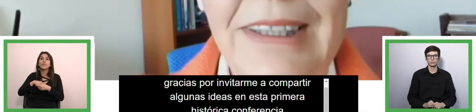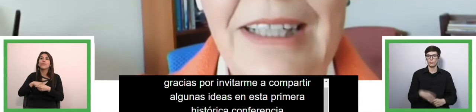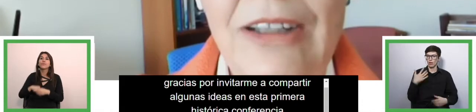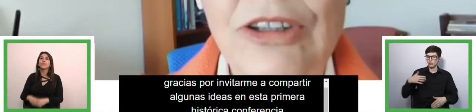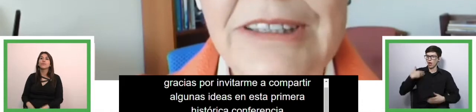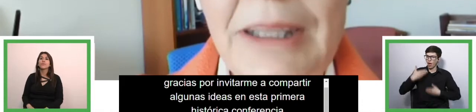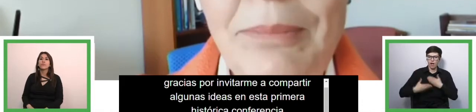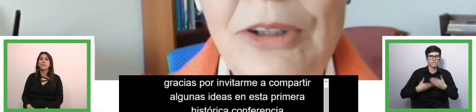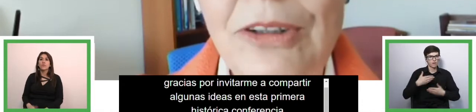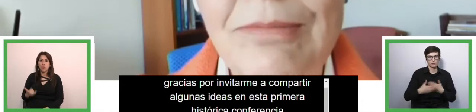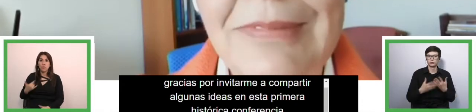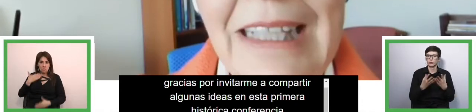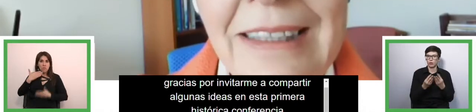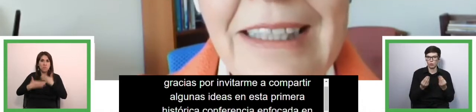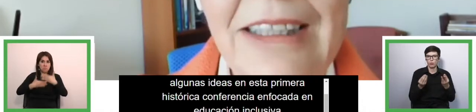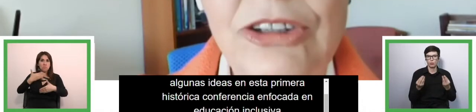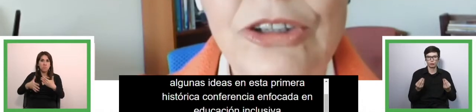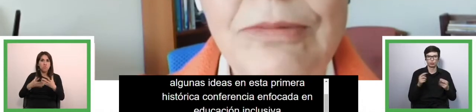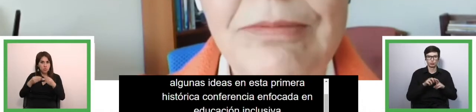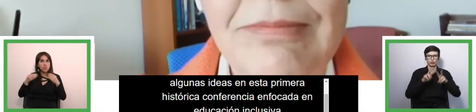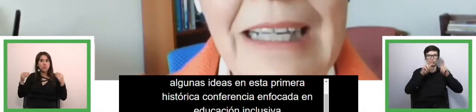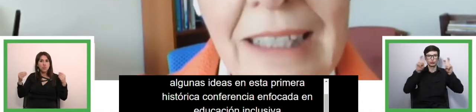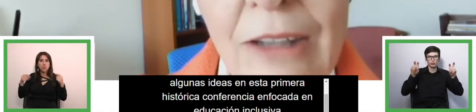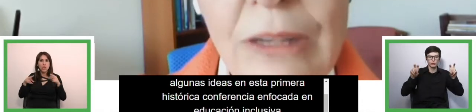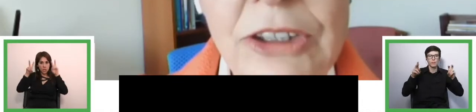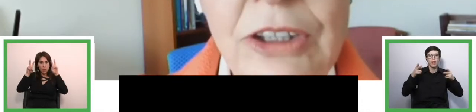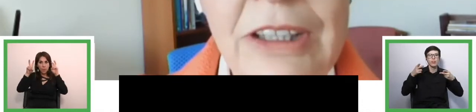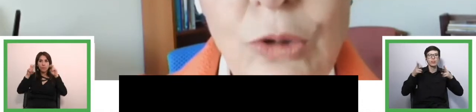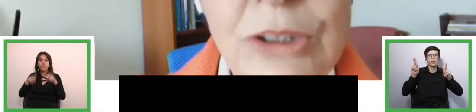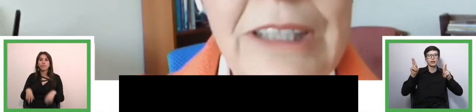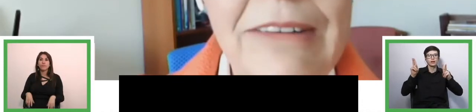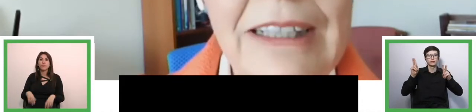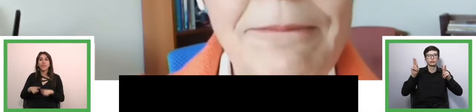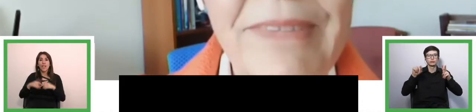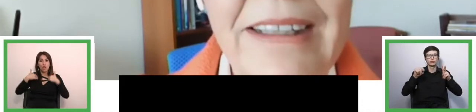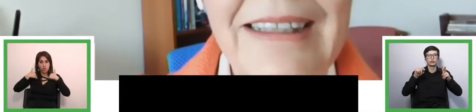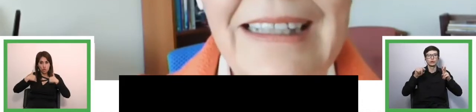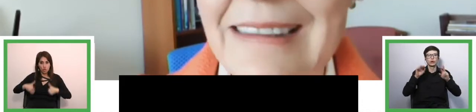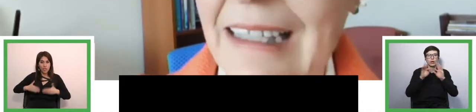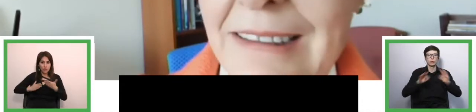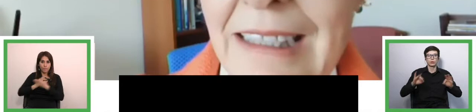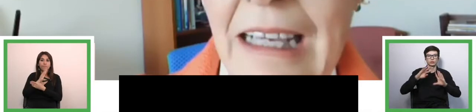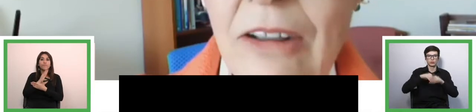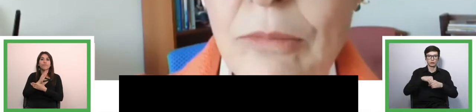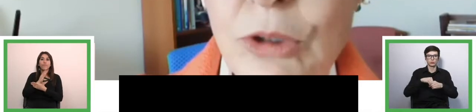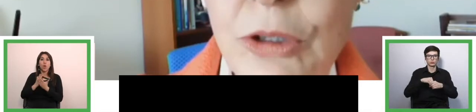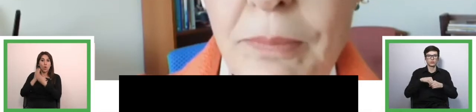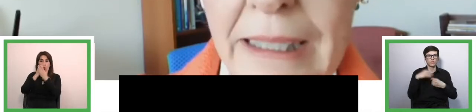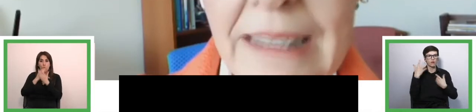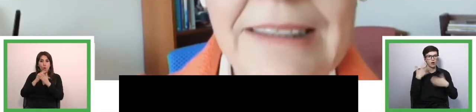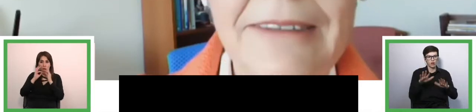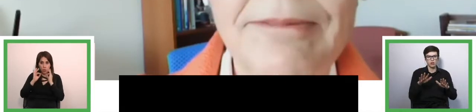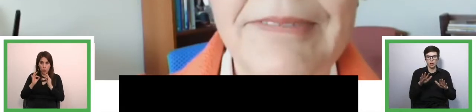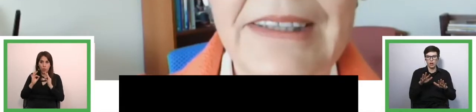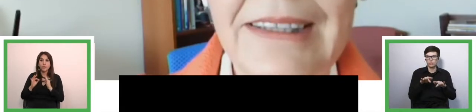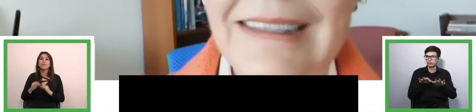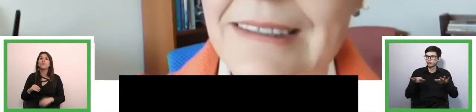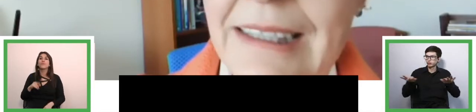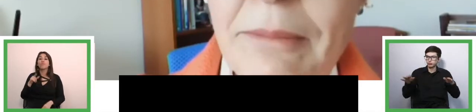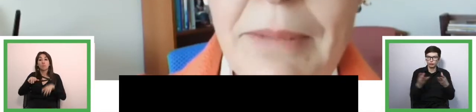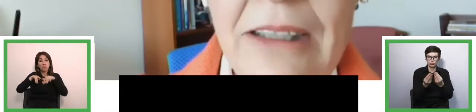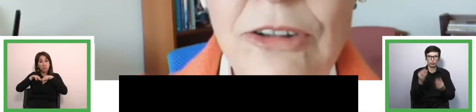el concepto del derecho a la educación inclusiva está instalado en muchos países